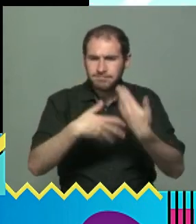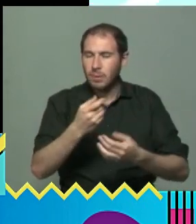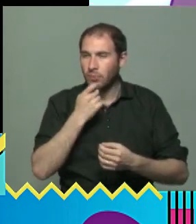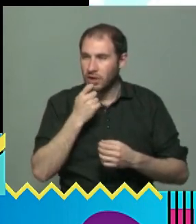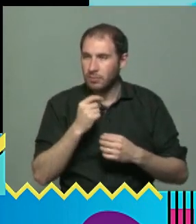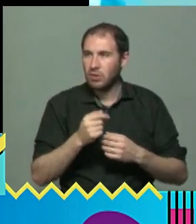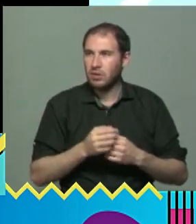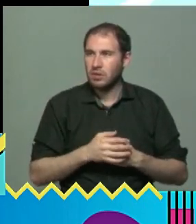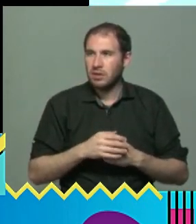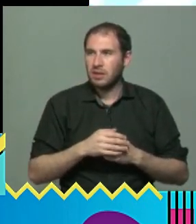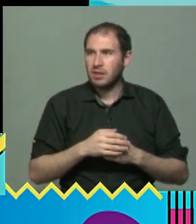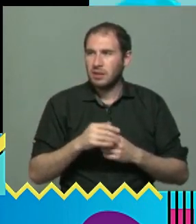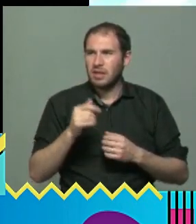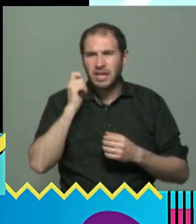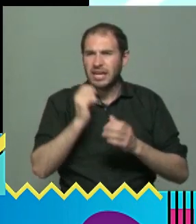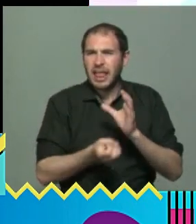se llama generar